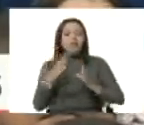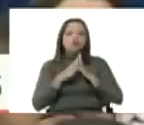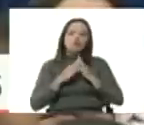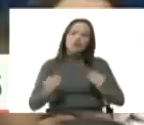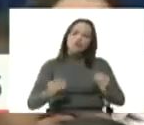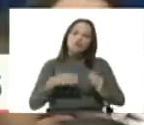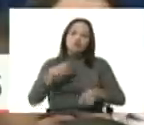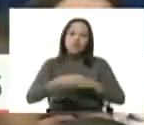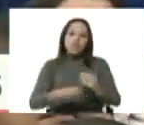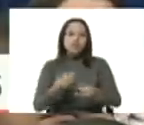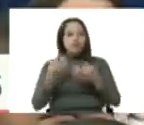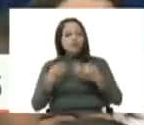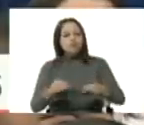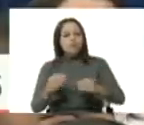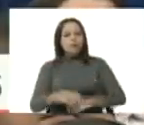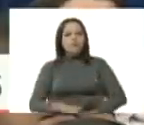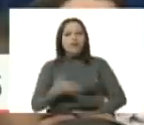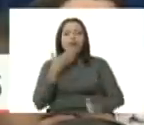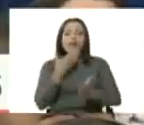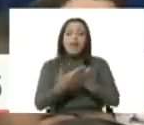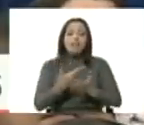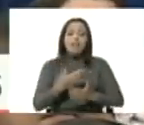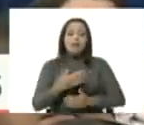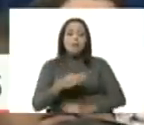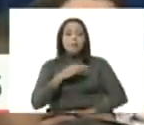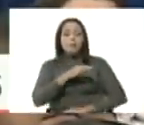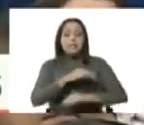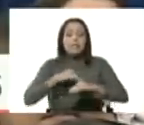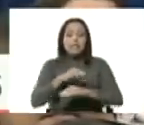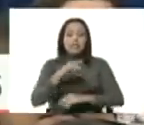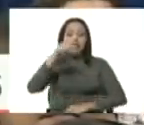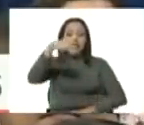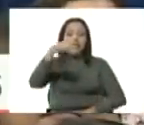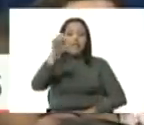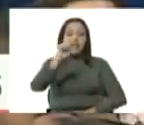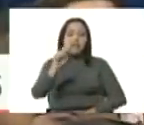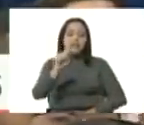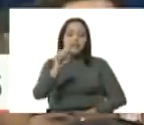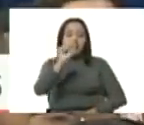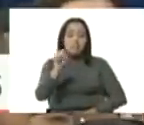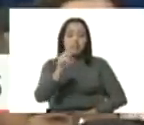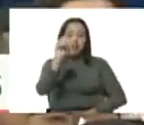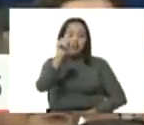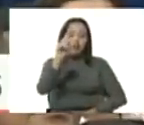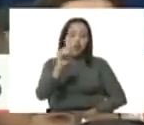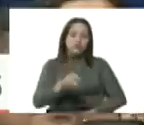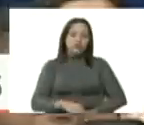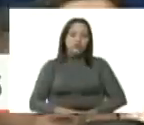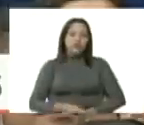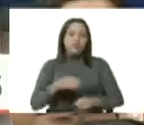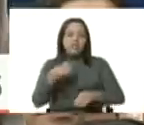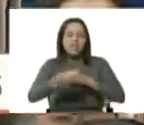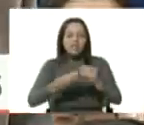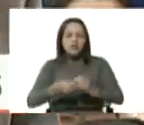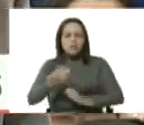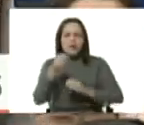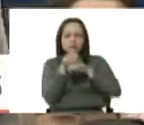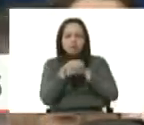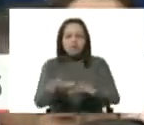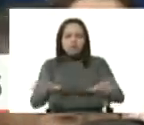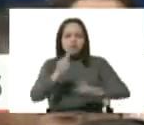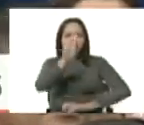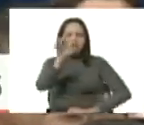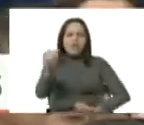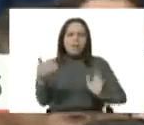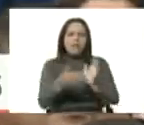estaba previsto, gracias al ministro Néstor Reverón, que desplegó más de 10.000 hombres y mujeres para garantizar la seguridad y